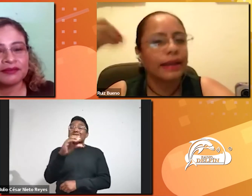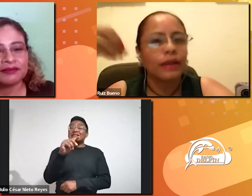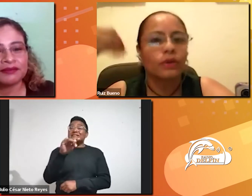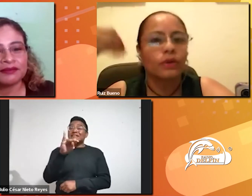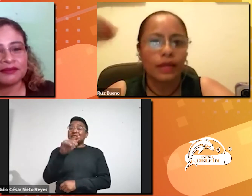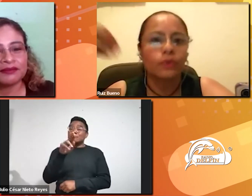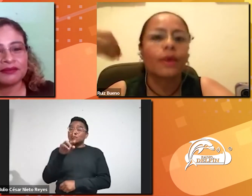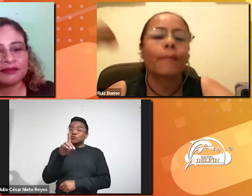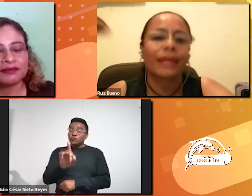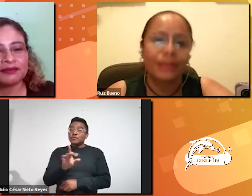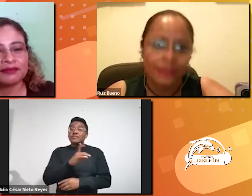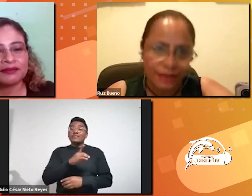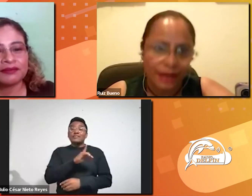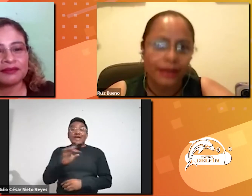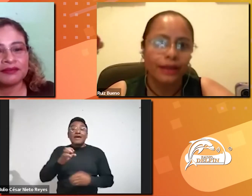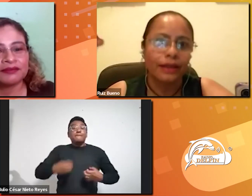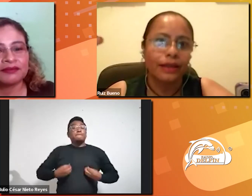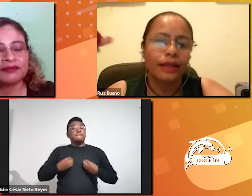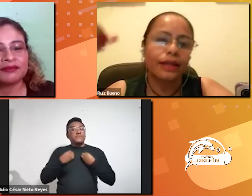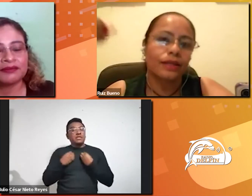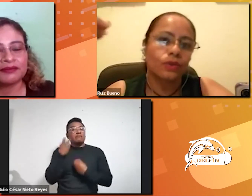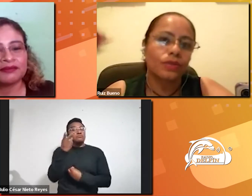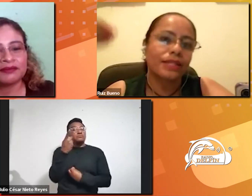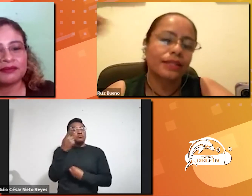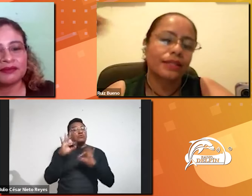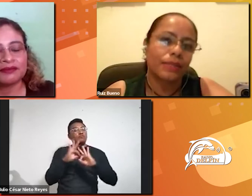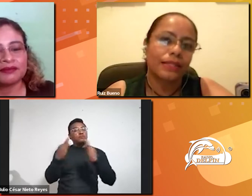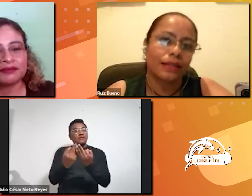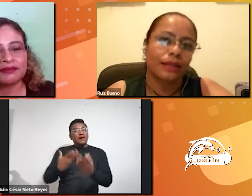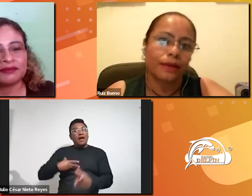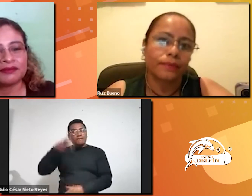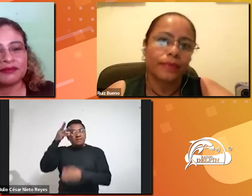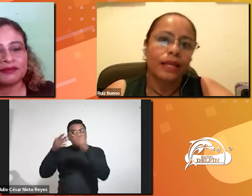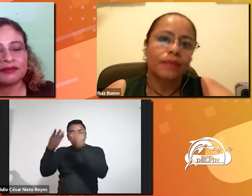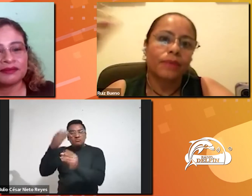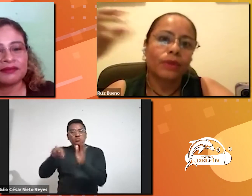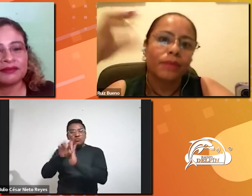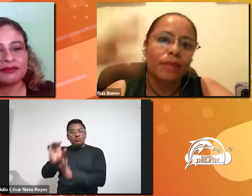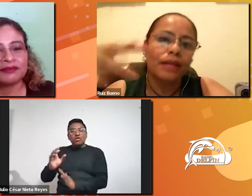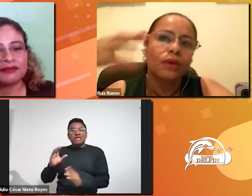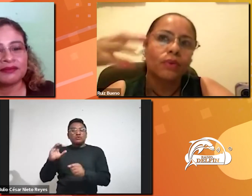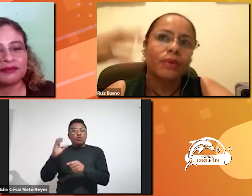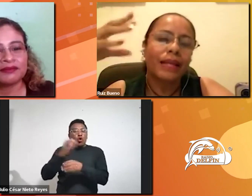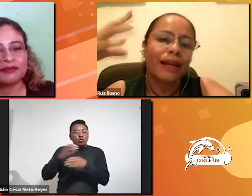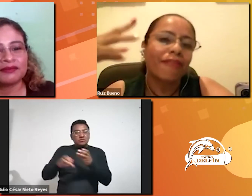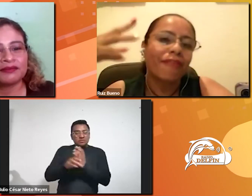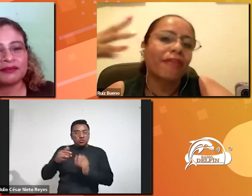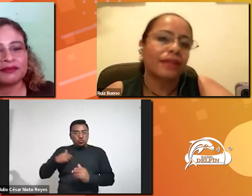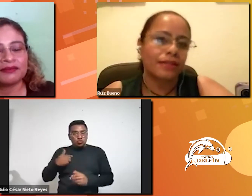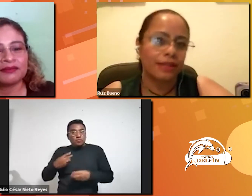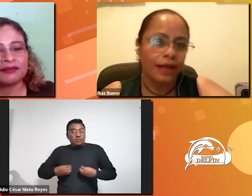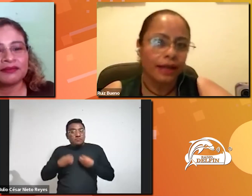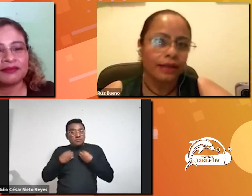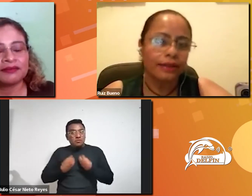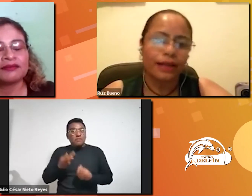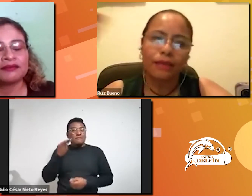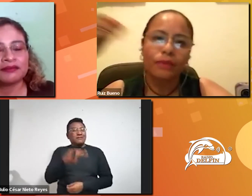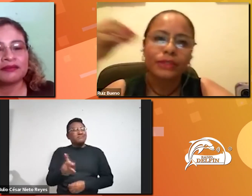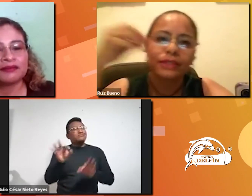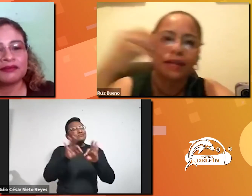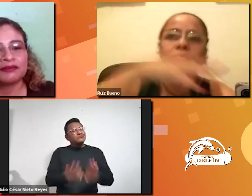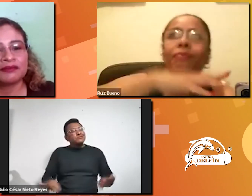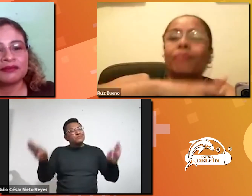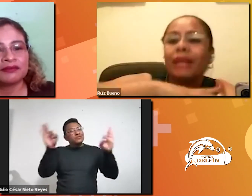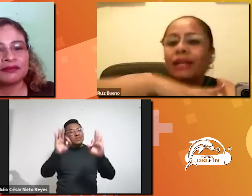de querer encontrar un aprendizaje en las cosas que se presentan. pero también no vivir en la fantasía de que